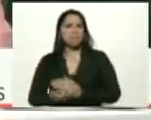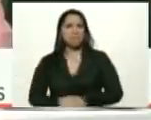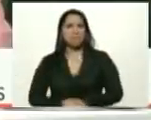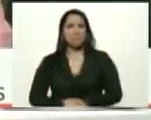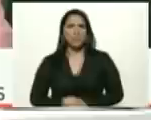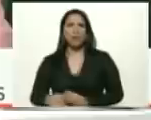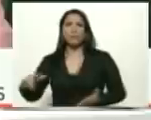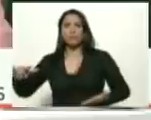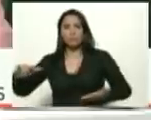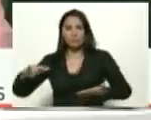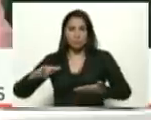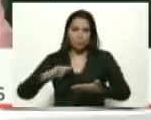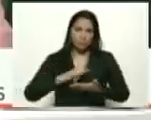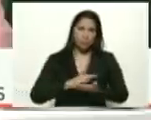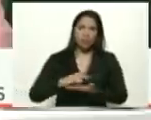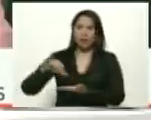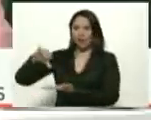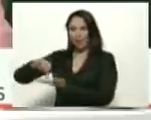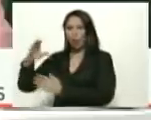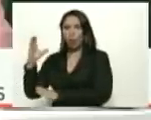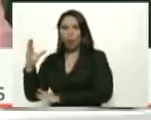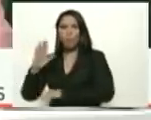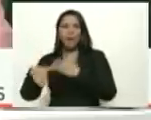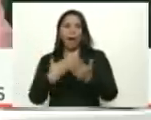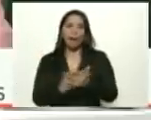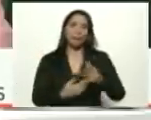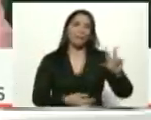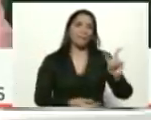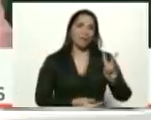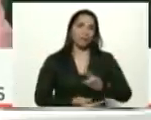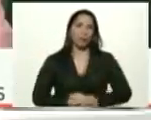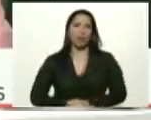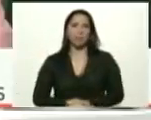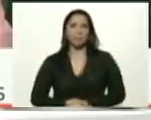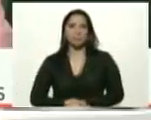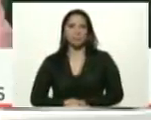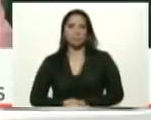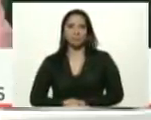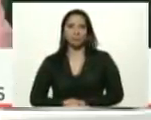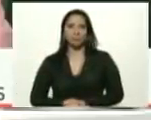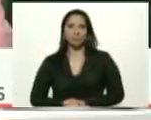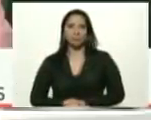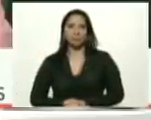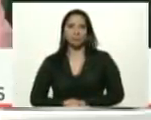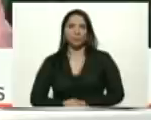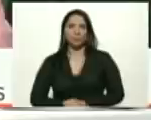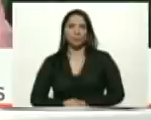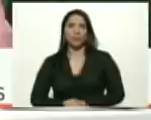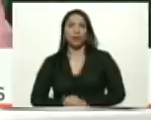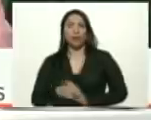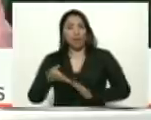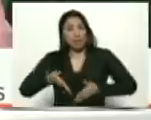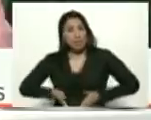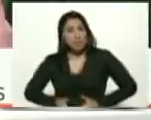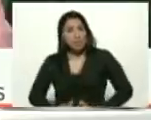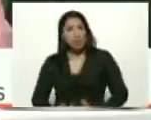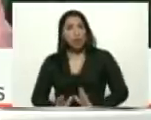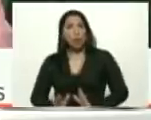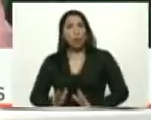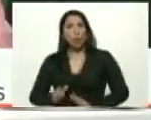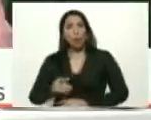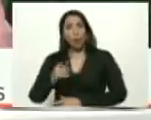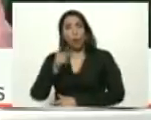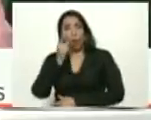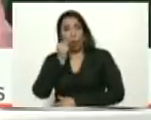regresó vía Medellín y Cúcuta, pasó por Las Trochas, es hijo de un caso positivo